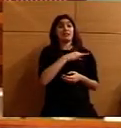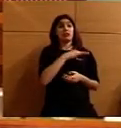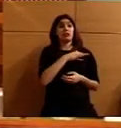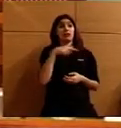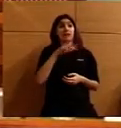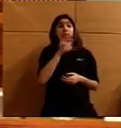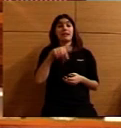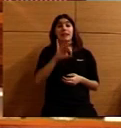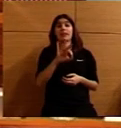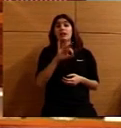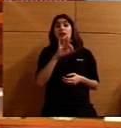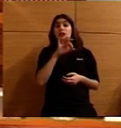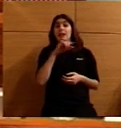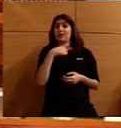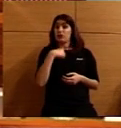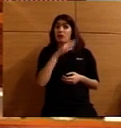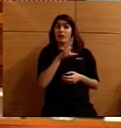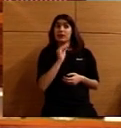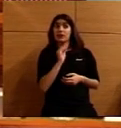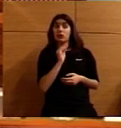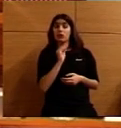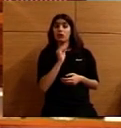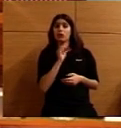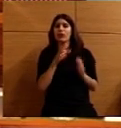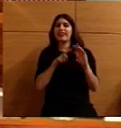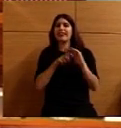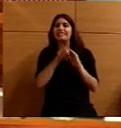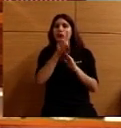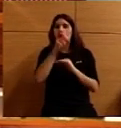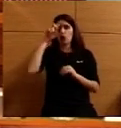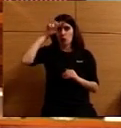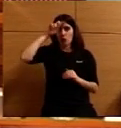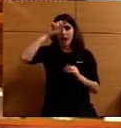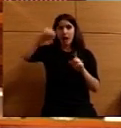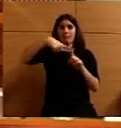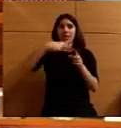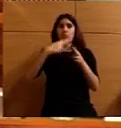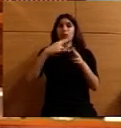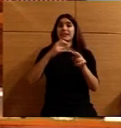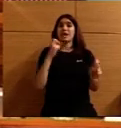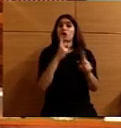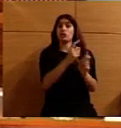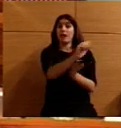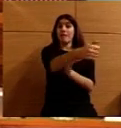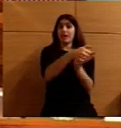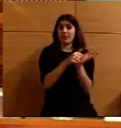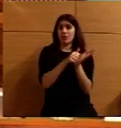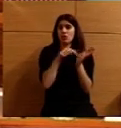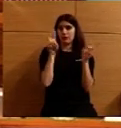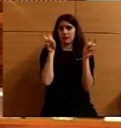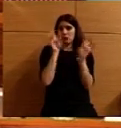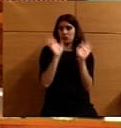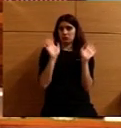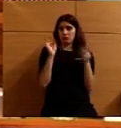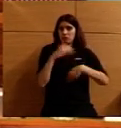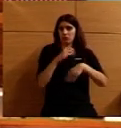entiendo que el desarrollo rural y políticas contra la despoblación es simplemente el título